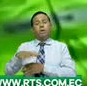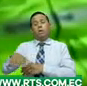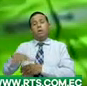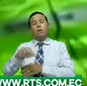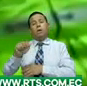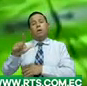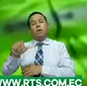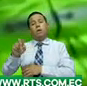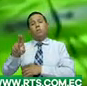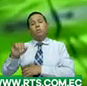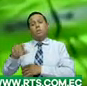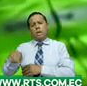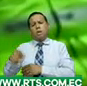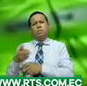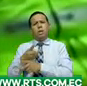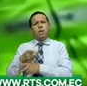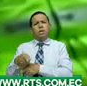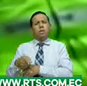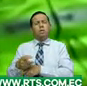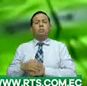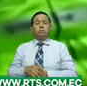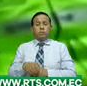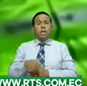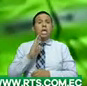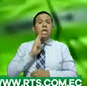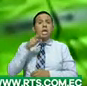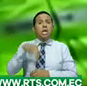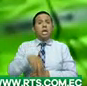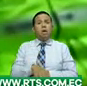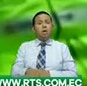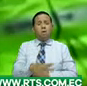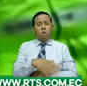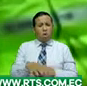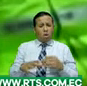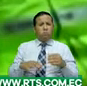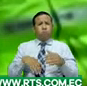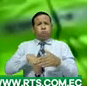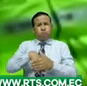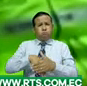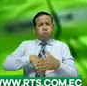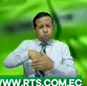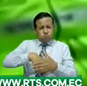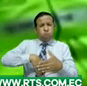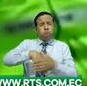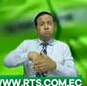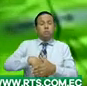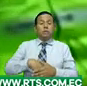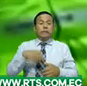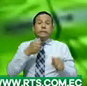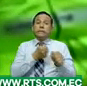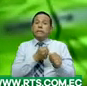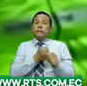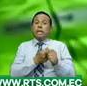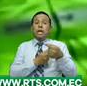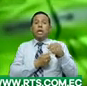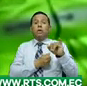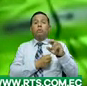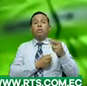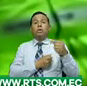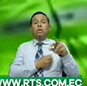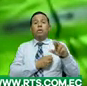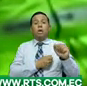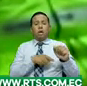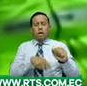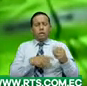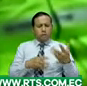río Guataxí, por eso existe el riesgo para tanto Huigra, como también para el resto